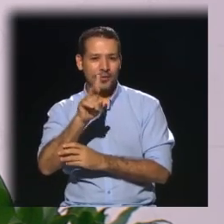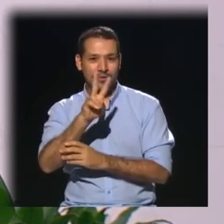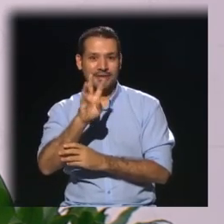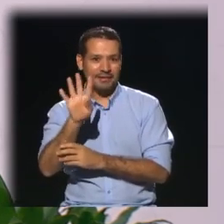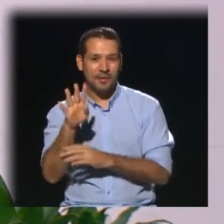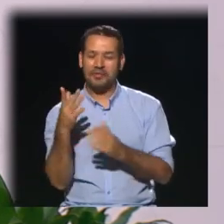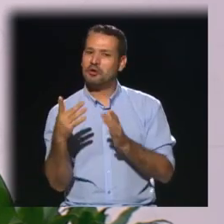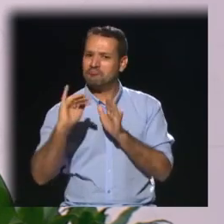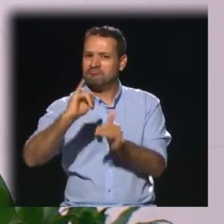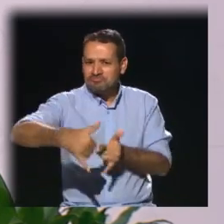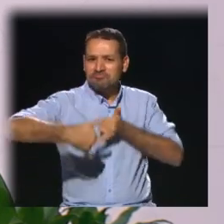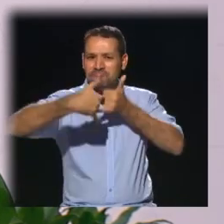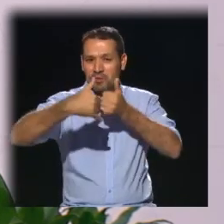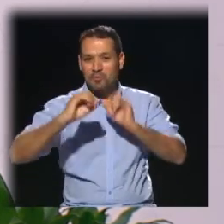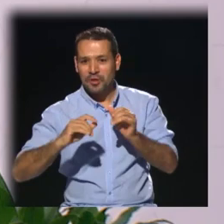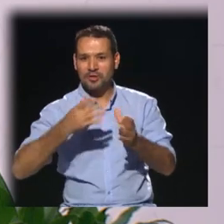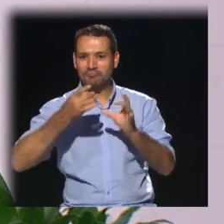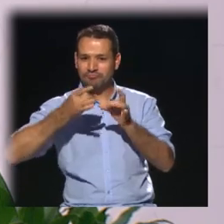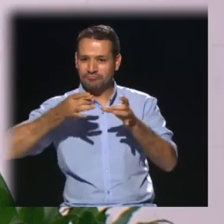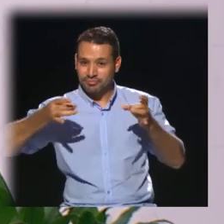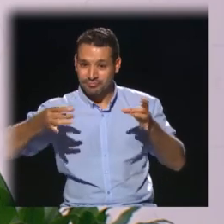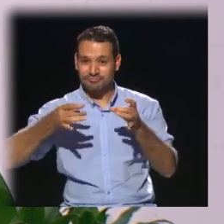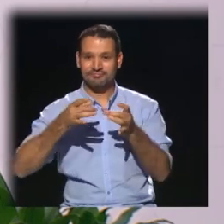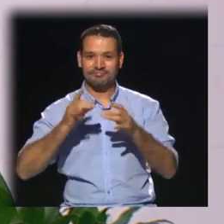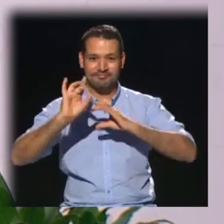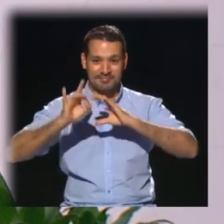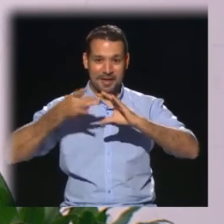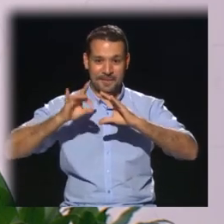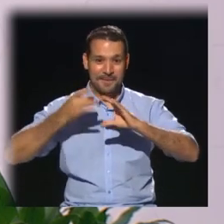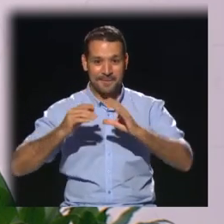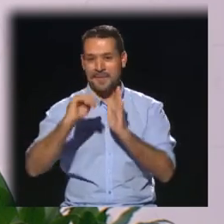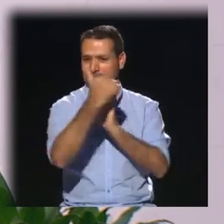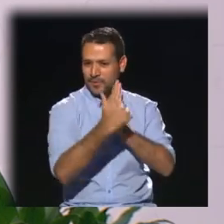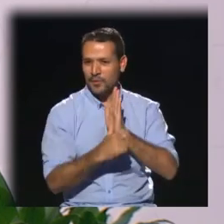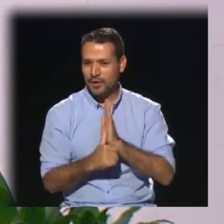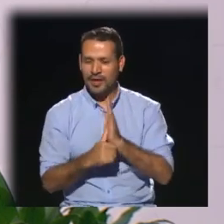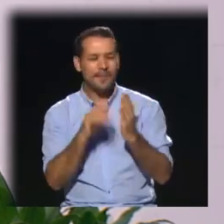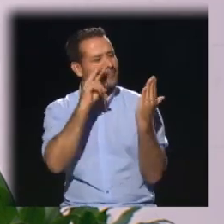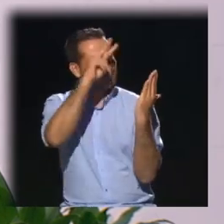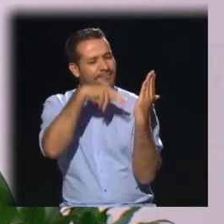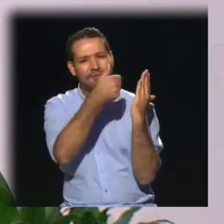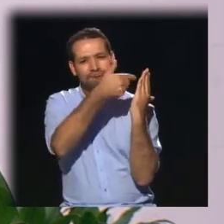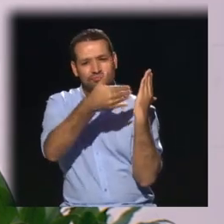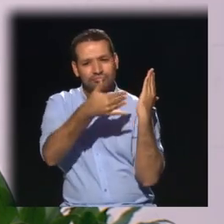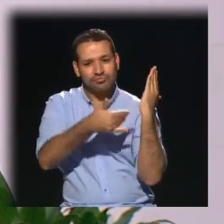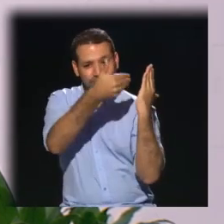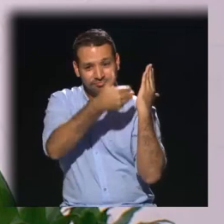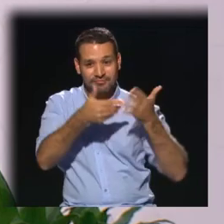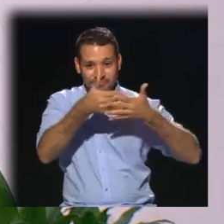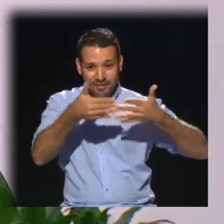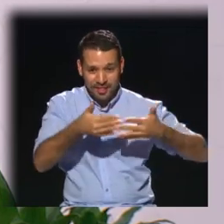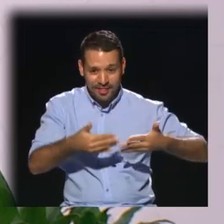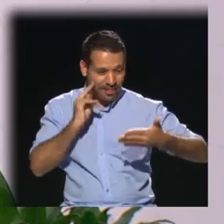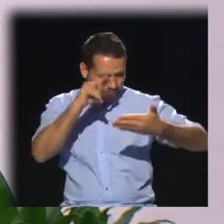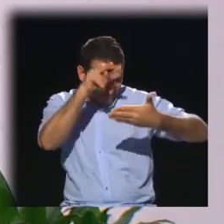301-786-9174. Acá nos pueden llamar, nos pueden poner sus mensajes, que con mucho gusto en nuestro programa, en el transcurso del programa, los vamos a leer o a compartir